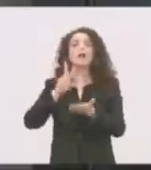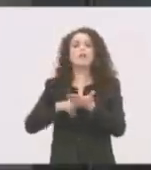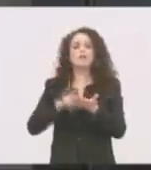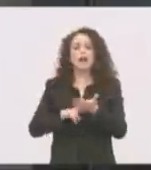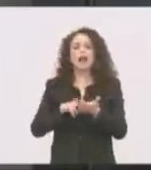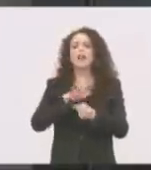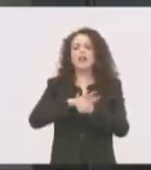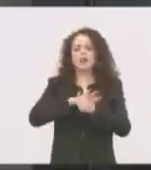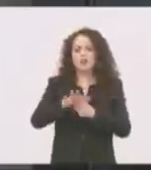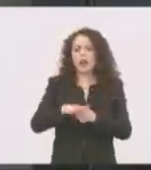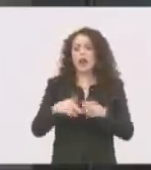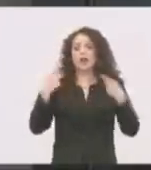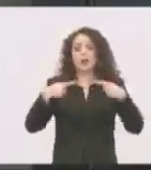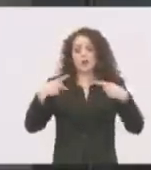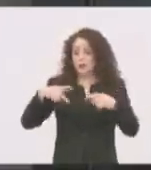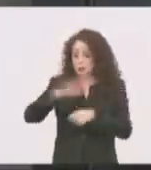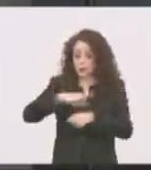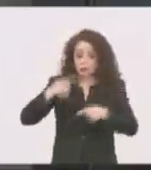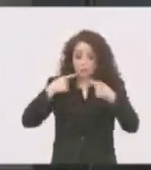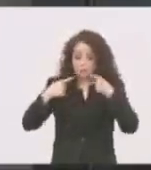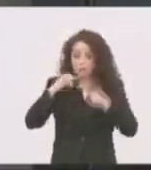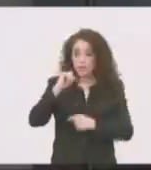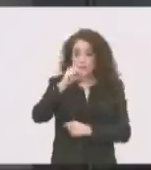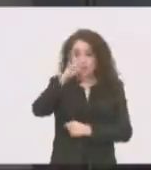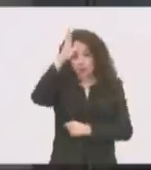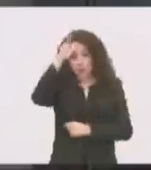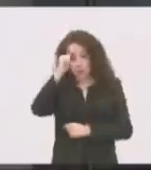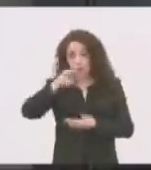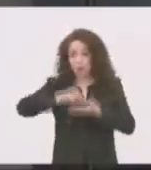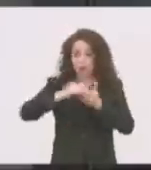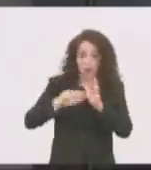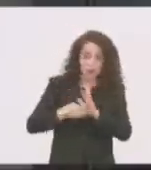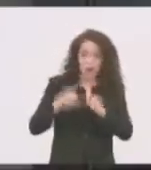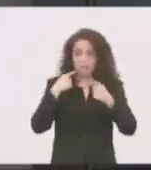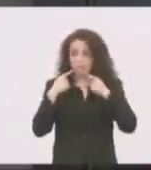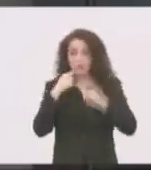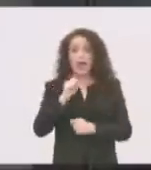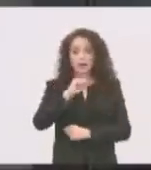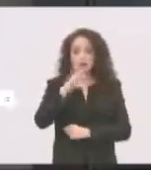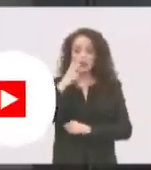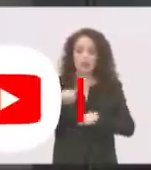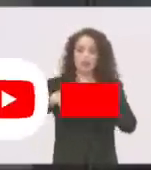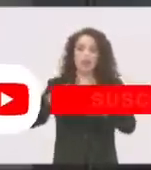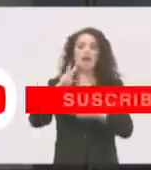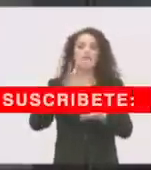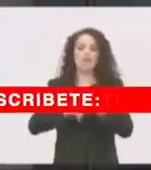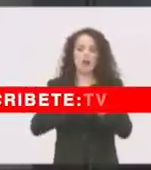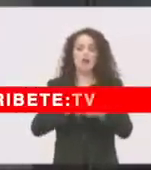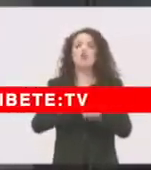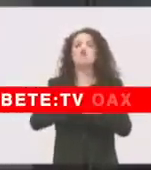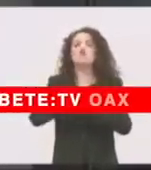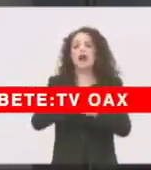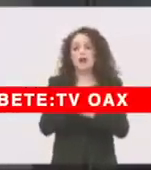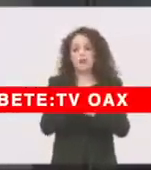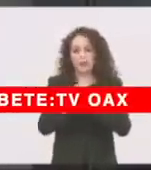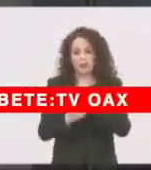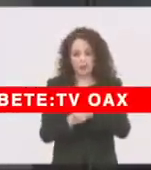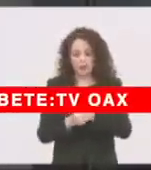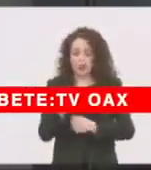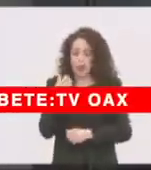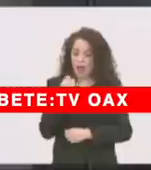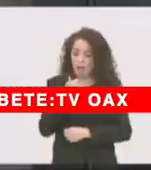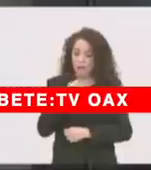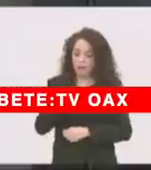la confianza en las estrategias que sigan sus emisores. Así, gradualmente, las tareas de emisión